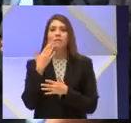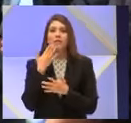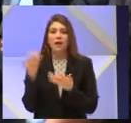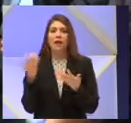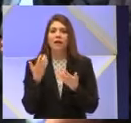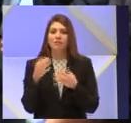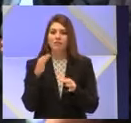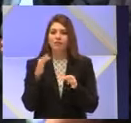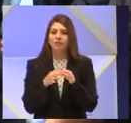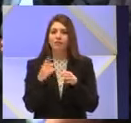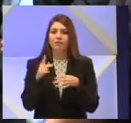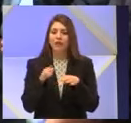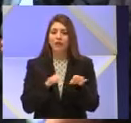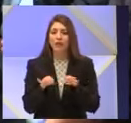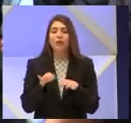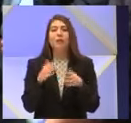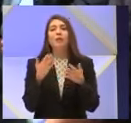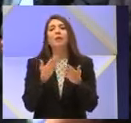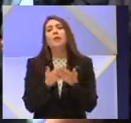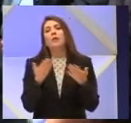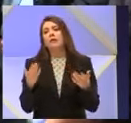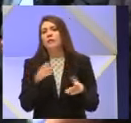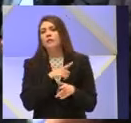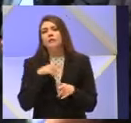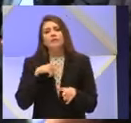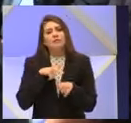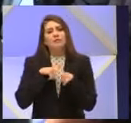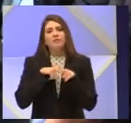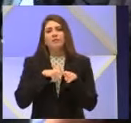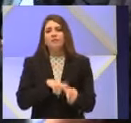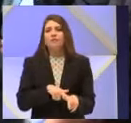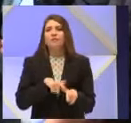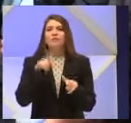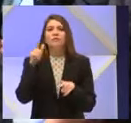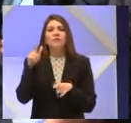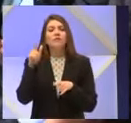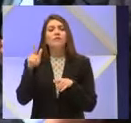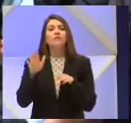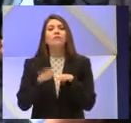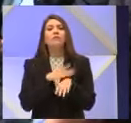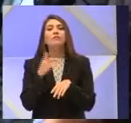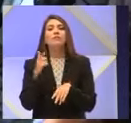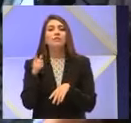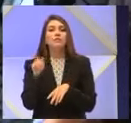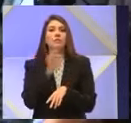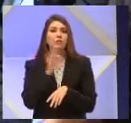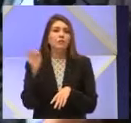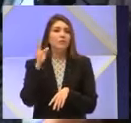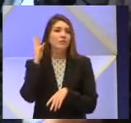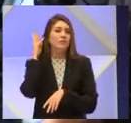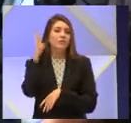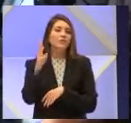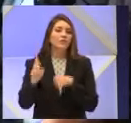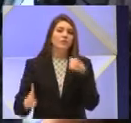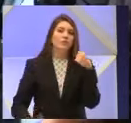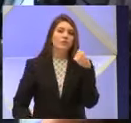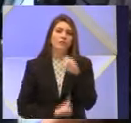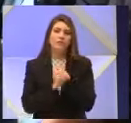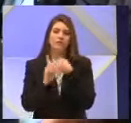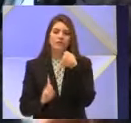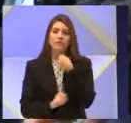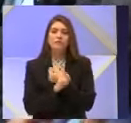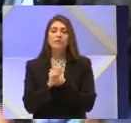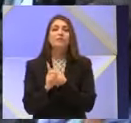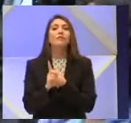alguna manera si tenemos que ir limpiando el espacio porque va a ser una gran amenaza para el futuro no